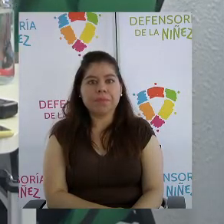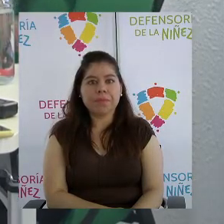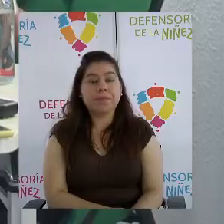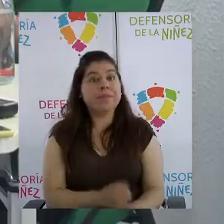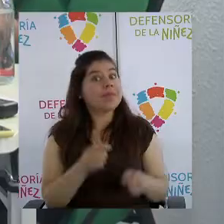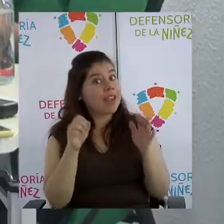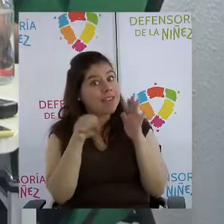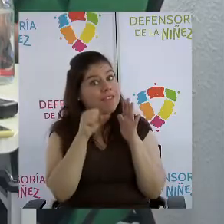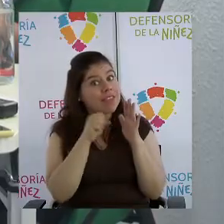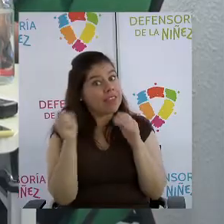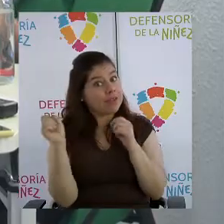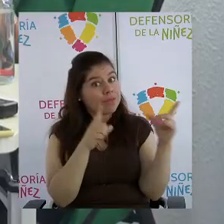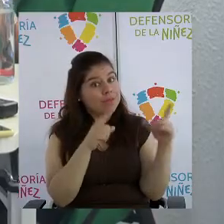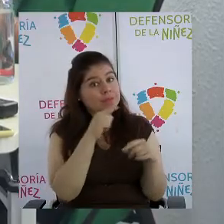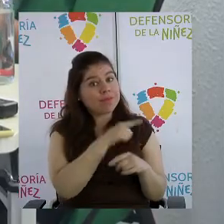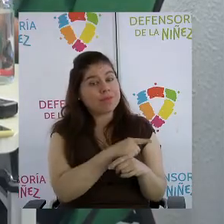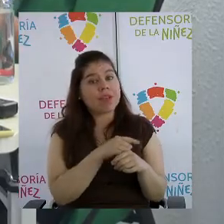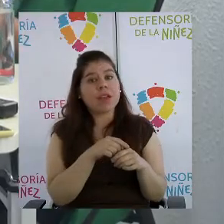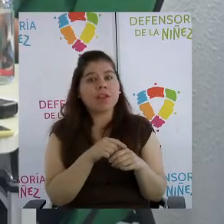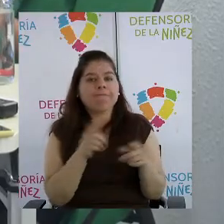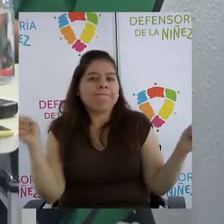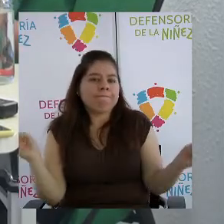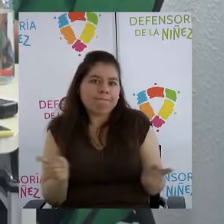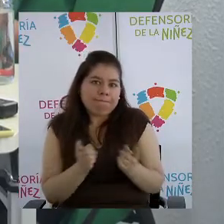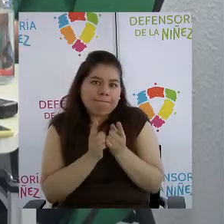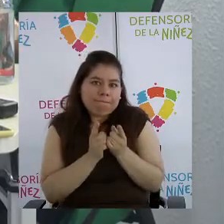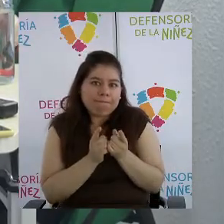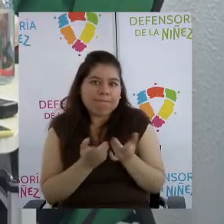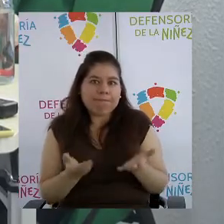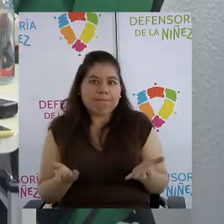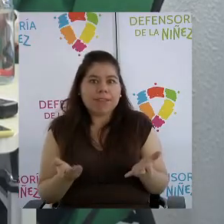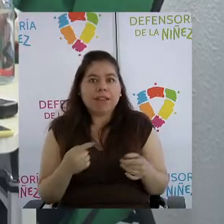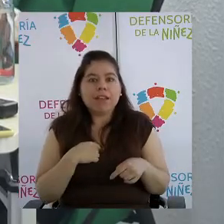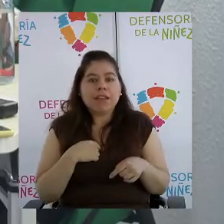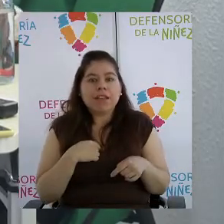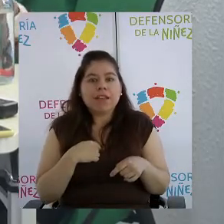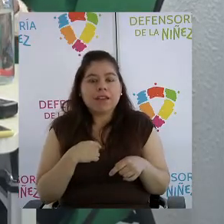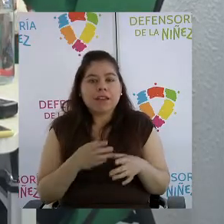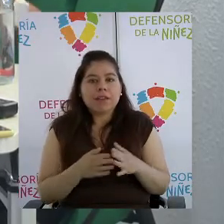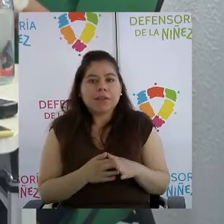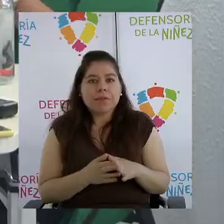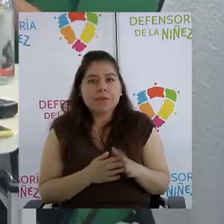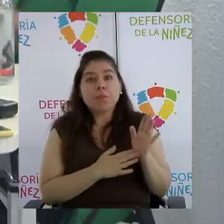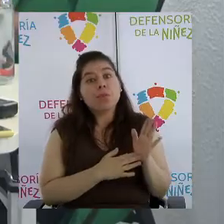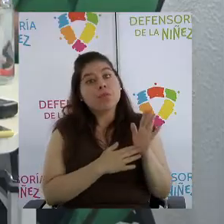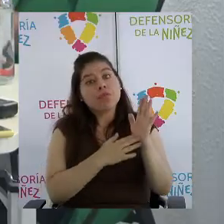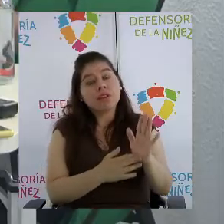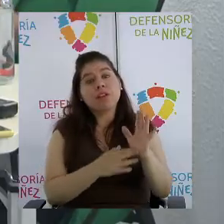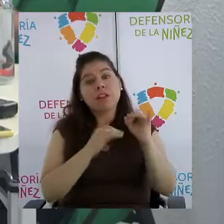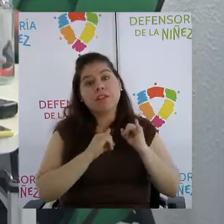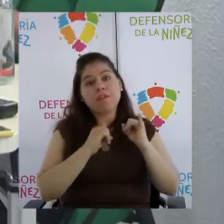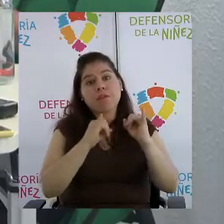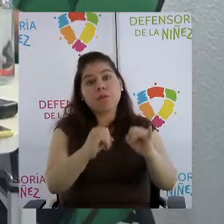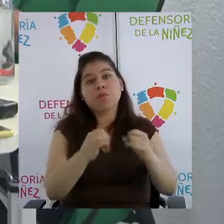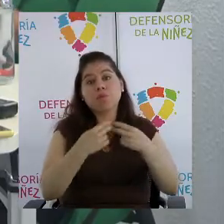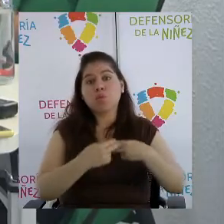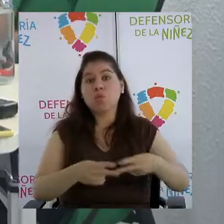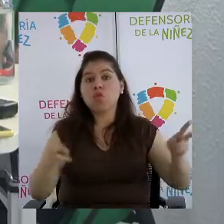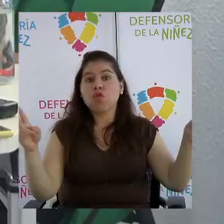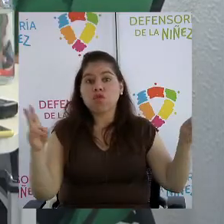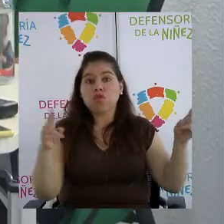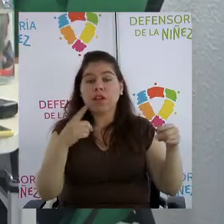Ese video lo que pretende es hacer una síntesis de lo que es efectivamente la rendición acerca de la información pública que está contenida